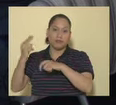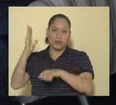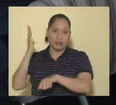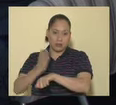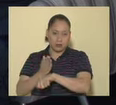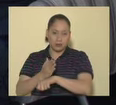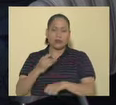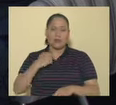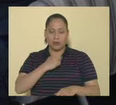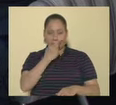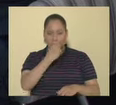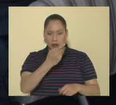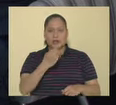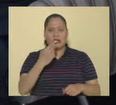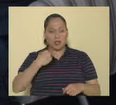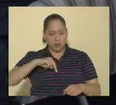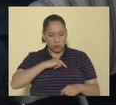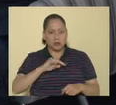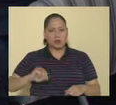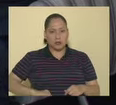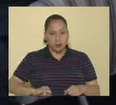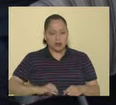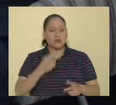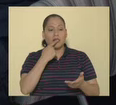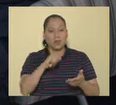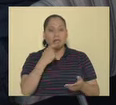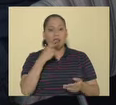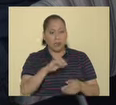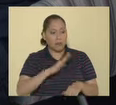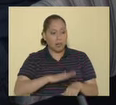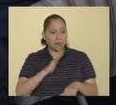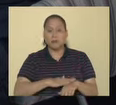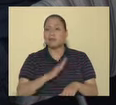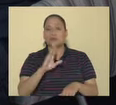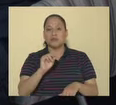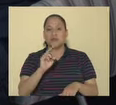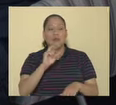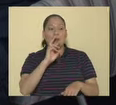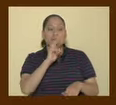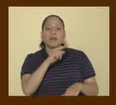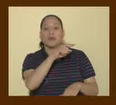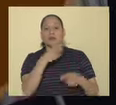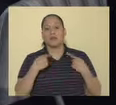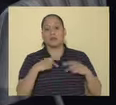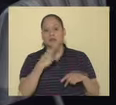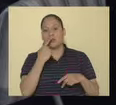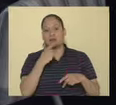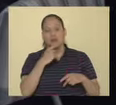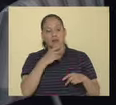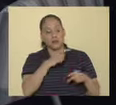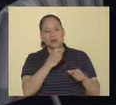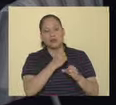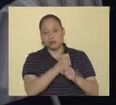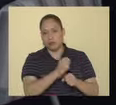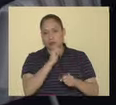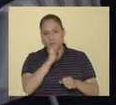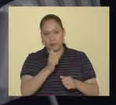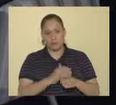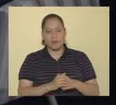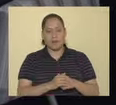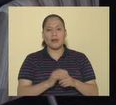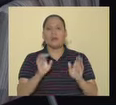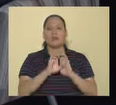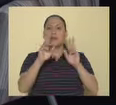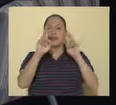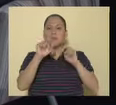nosotros, yo lo he dicho, o sea, a nosotros nos importa que haya muchas quejas, lo que nos importa es que no haya víctimas. Hablando de quejas,